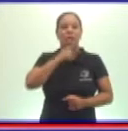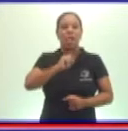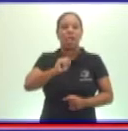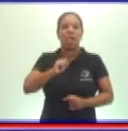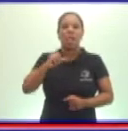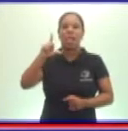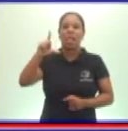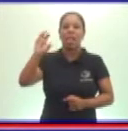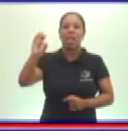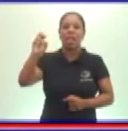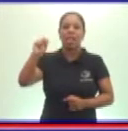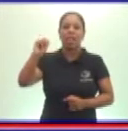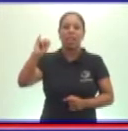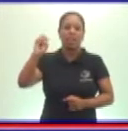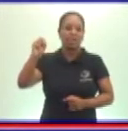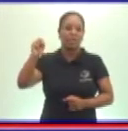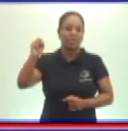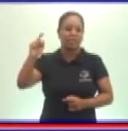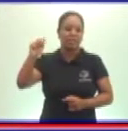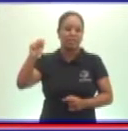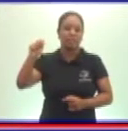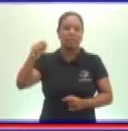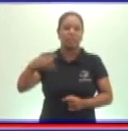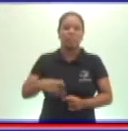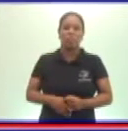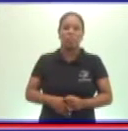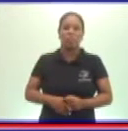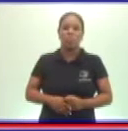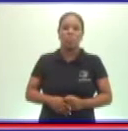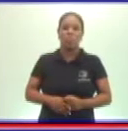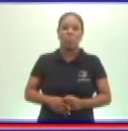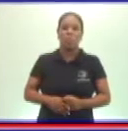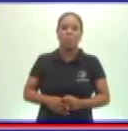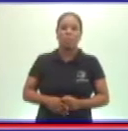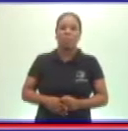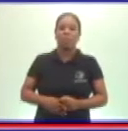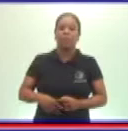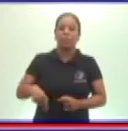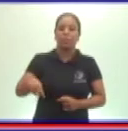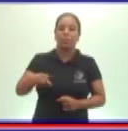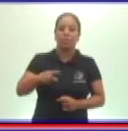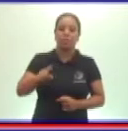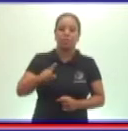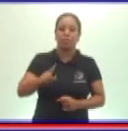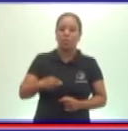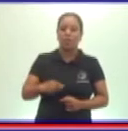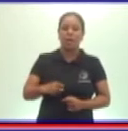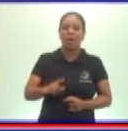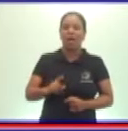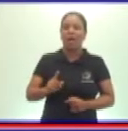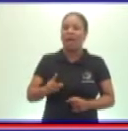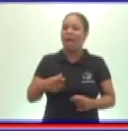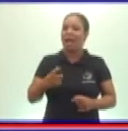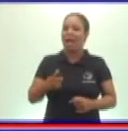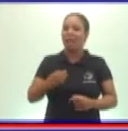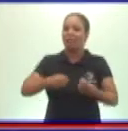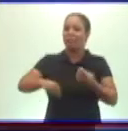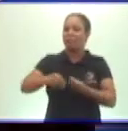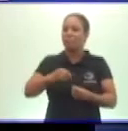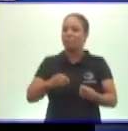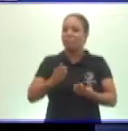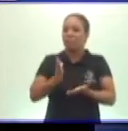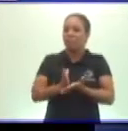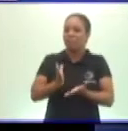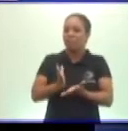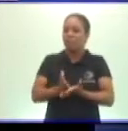los núcleos teóricos. Por lo tanto, ustedes no van a convertirse en estudiosos